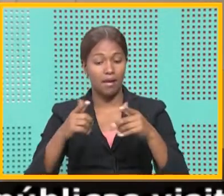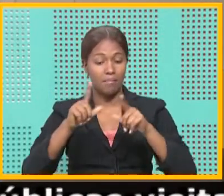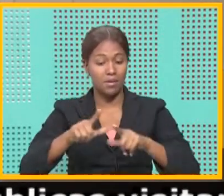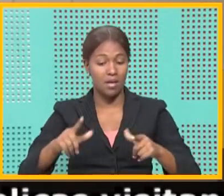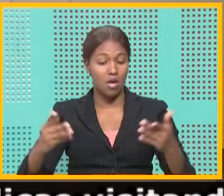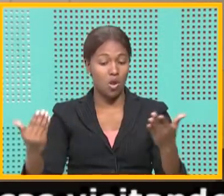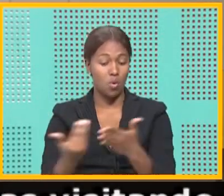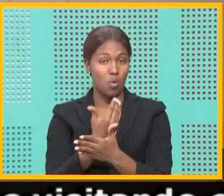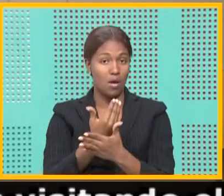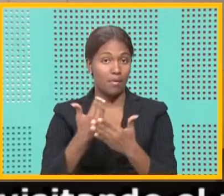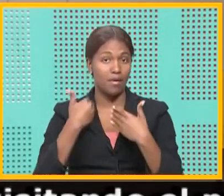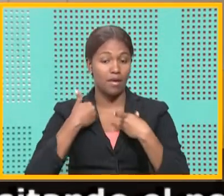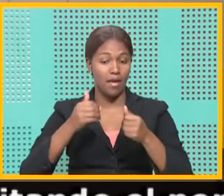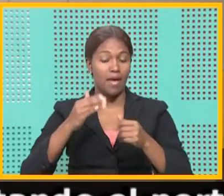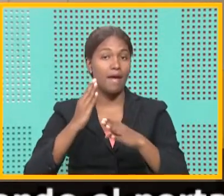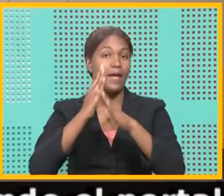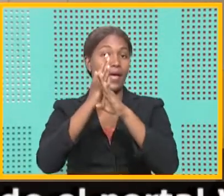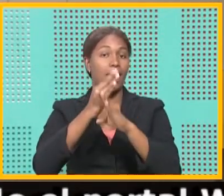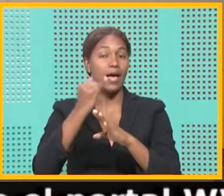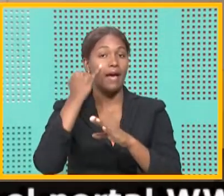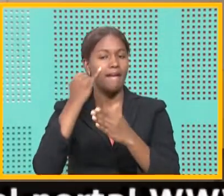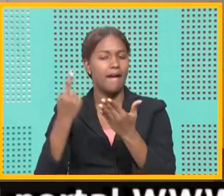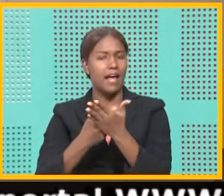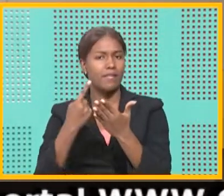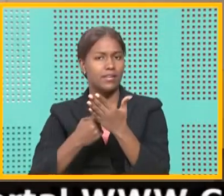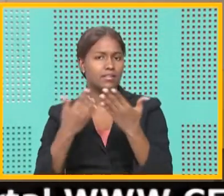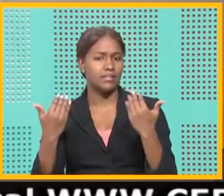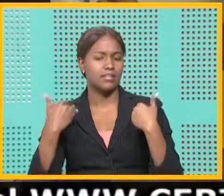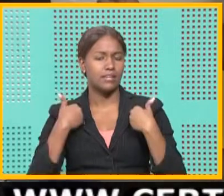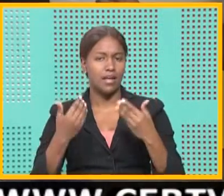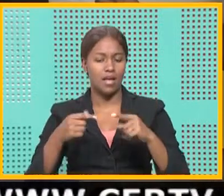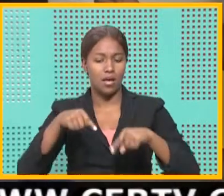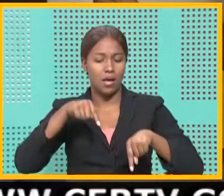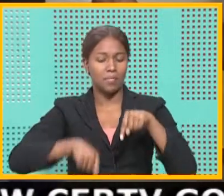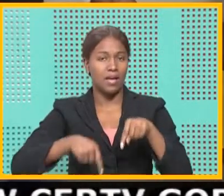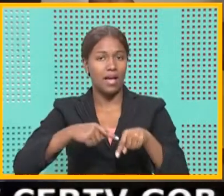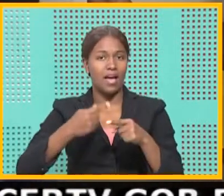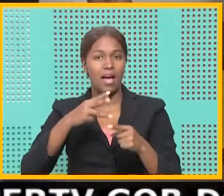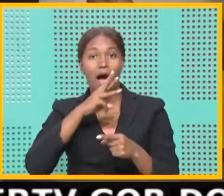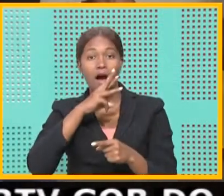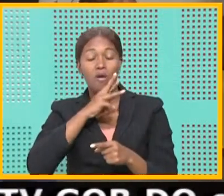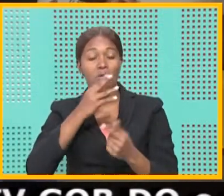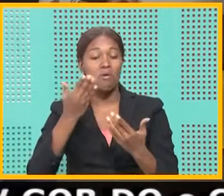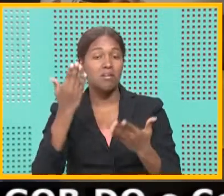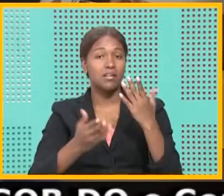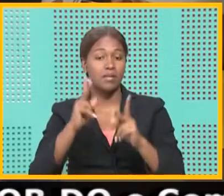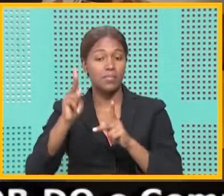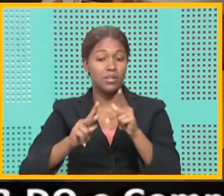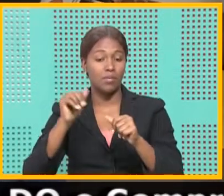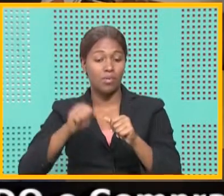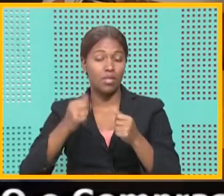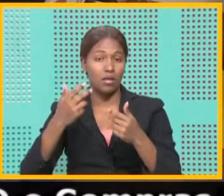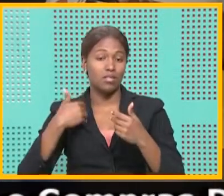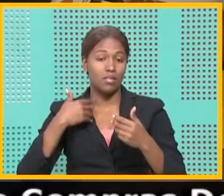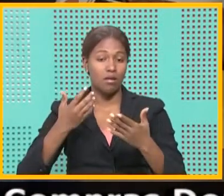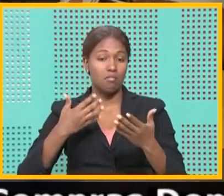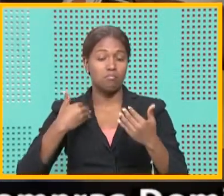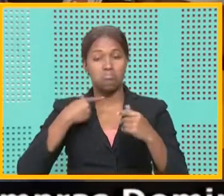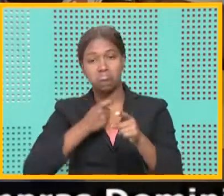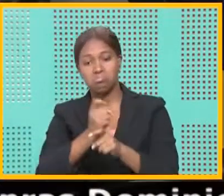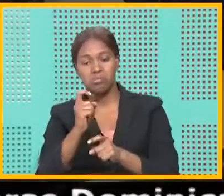nuevos antideslizantes para evitar que, como a veces salen con los pies mojados y demás, algunas de las atletas pueda subir algún tipo